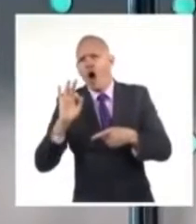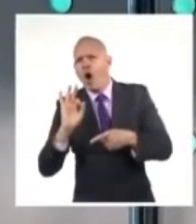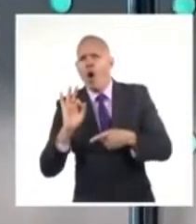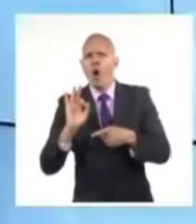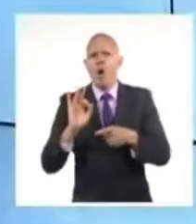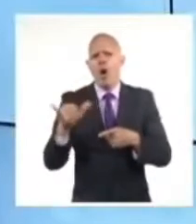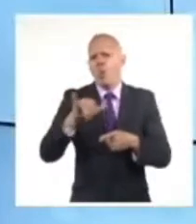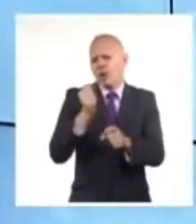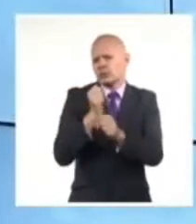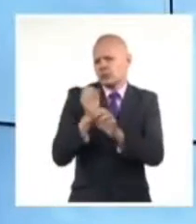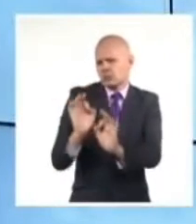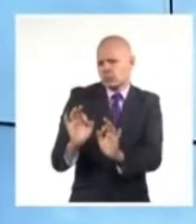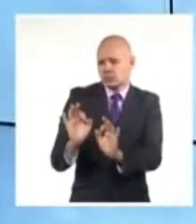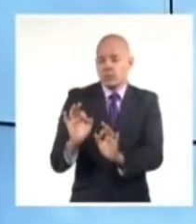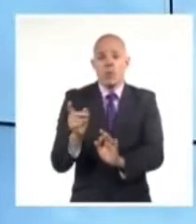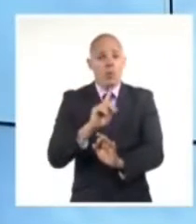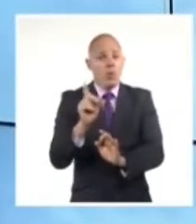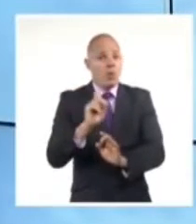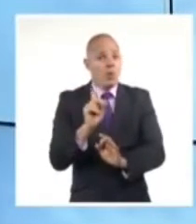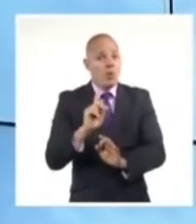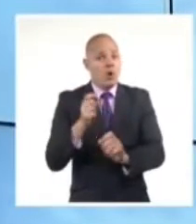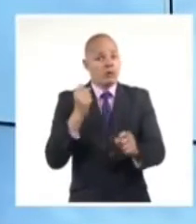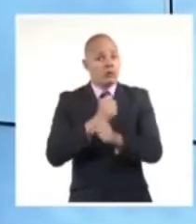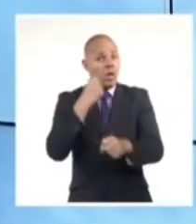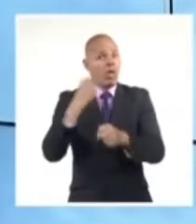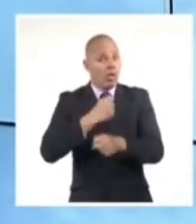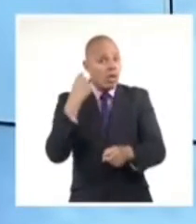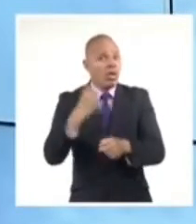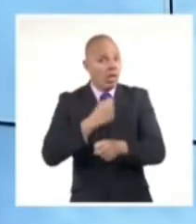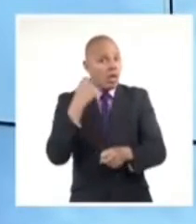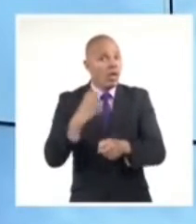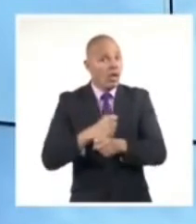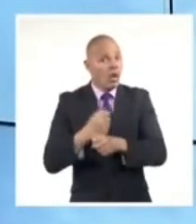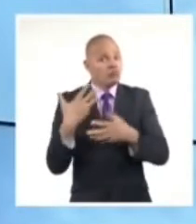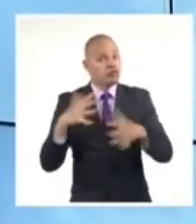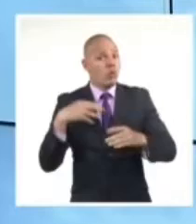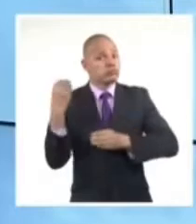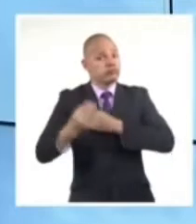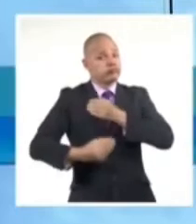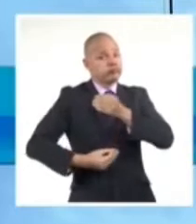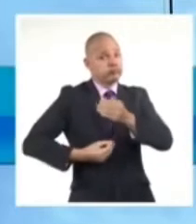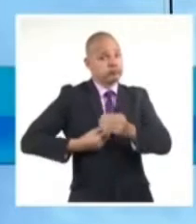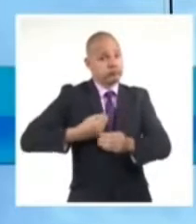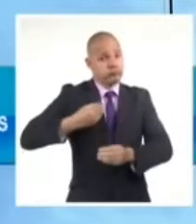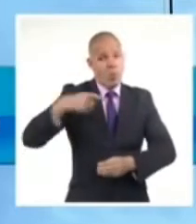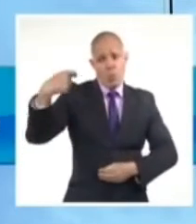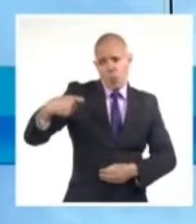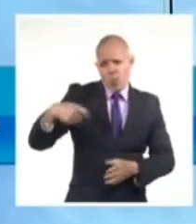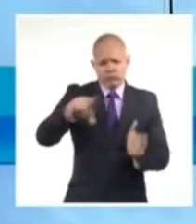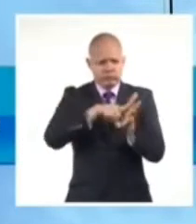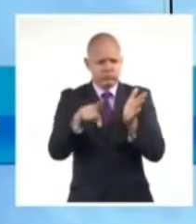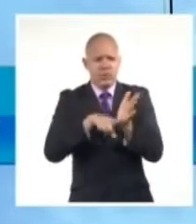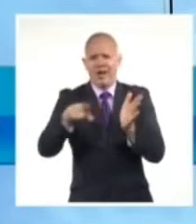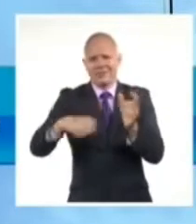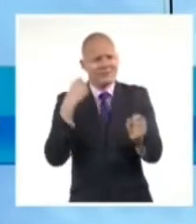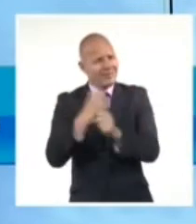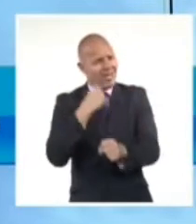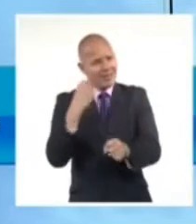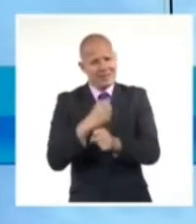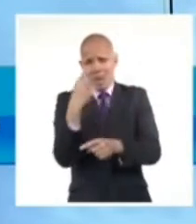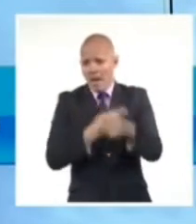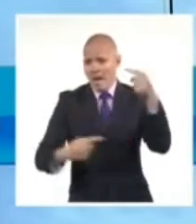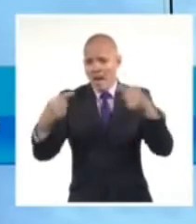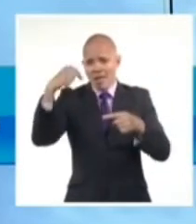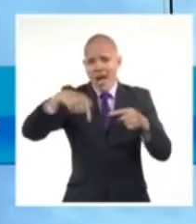años? Son 5 años de intenso trabajo, de profundos cambios y transformaciones, y donde los juristas han tenido un papel protagónico en los principales